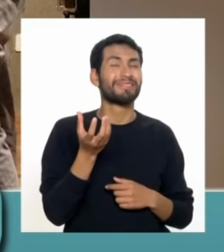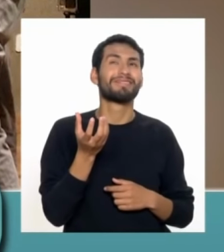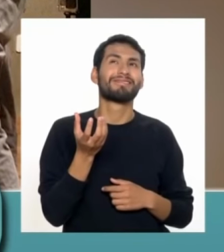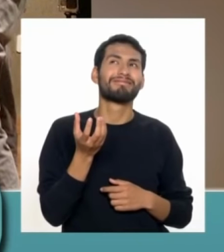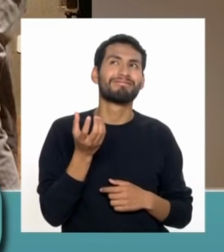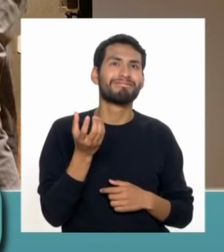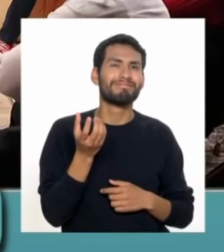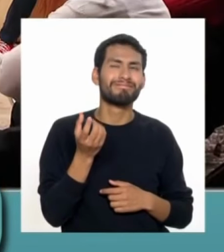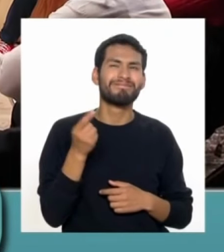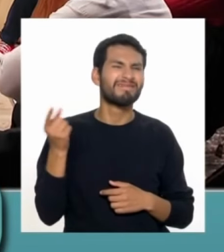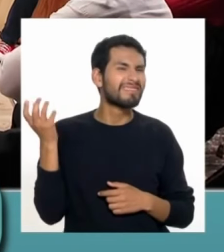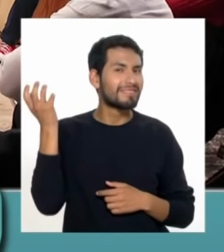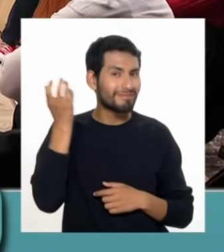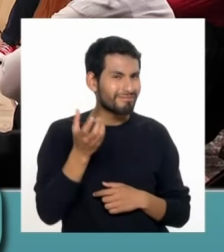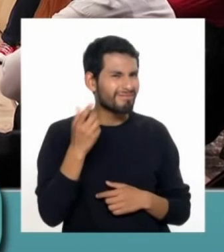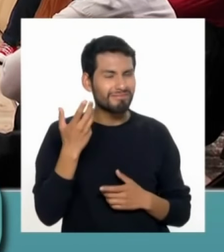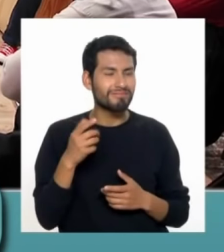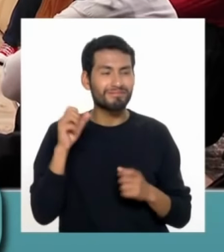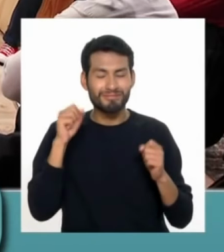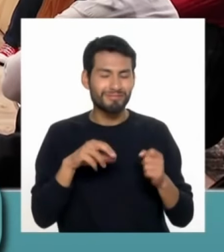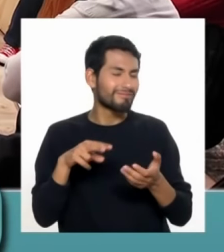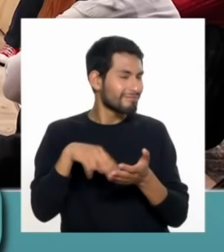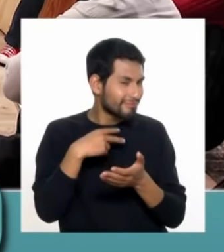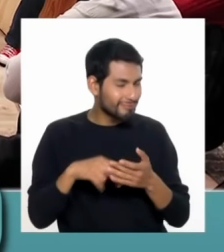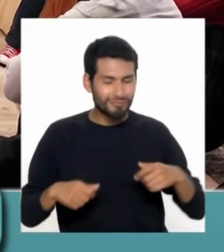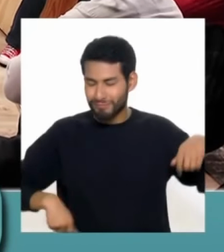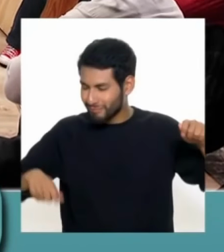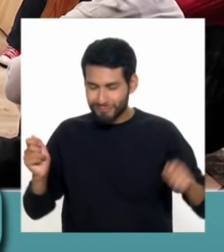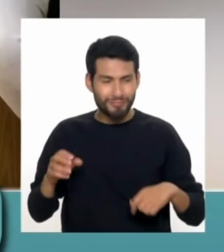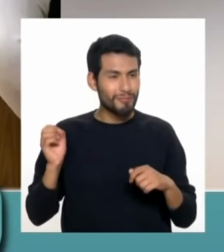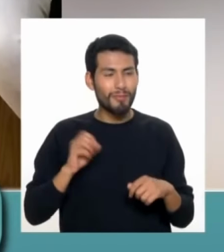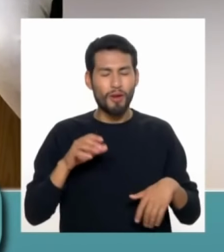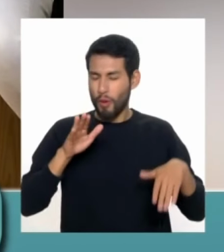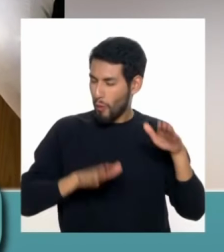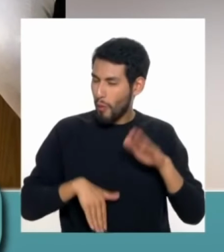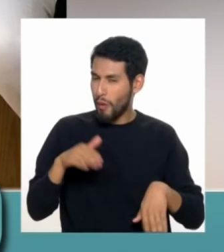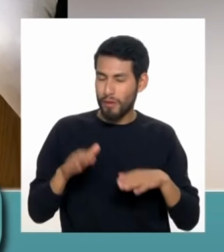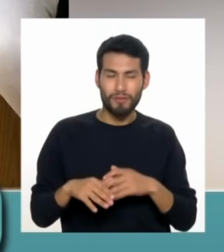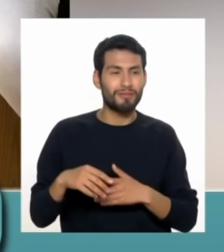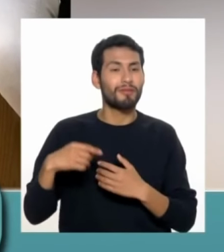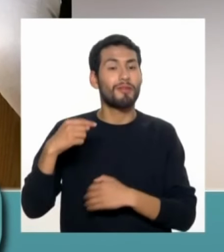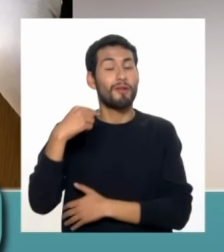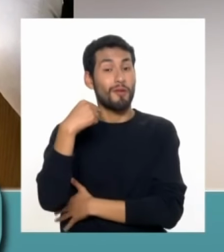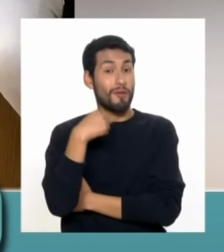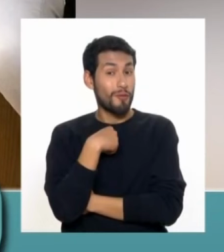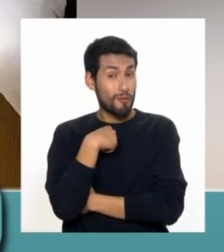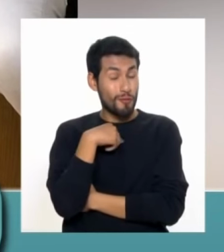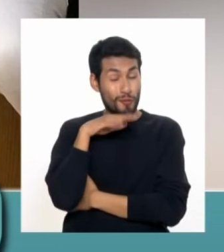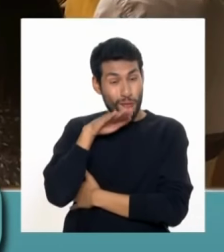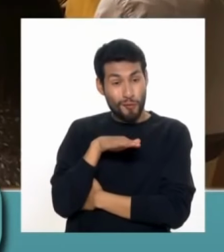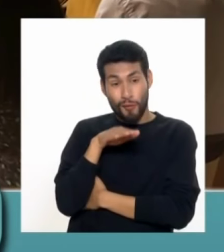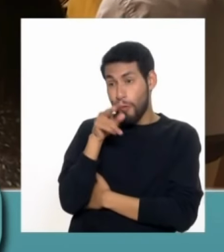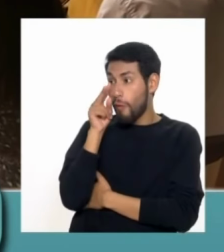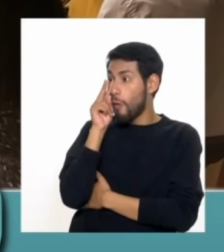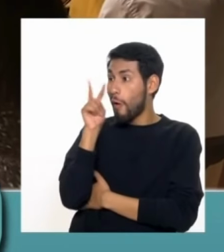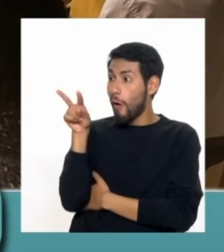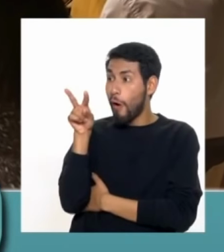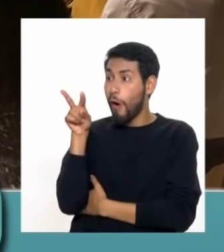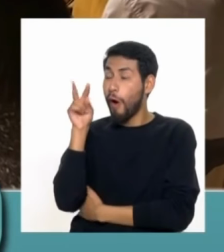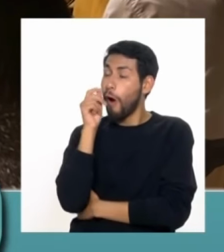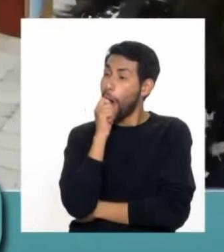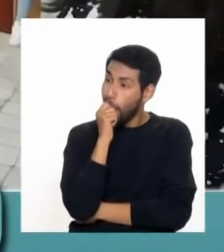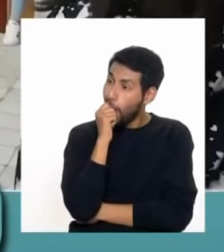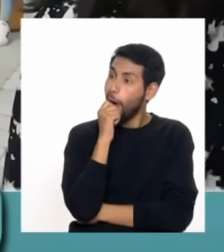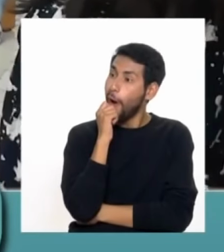digamos, se presentaban ahí, ya sea, ¿no?, con las danzas o hacía un contrapunto de cajones. Entonces yo muy chiquito viendo eso, a